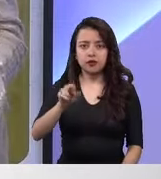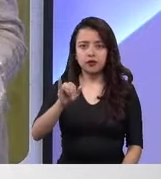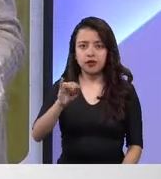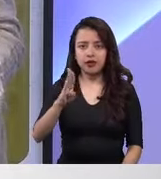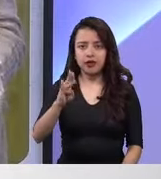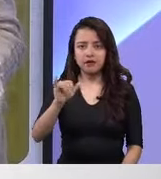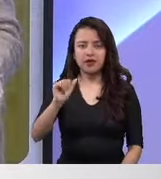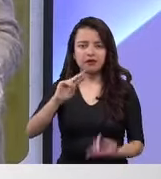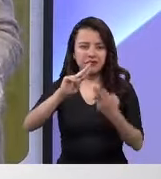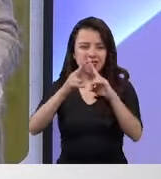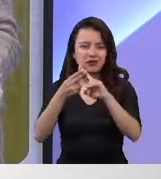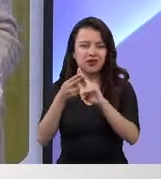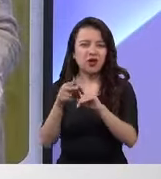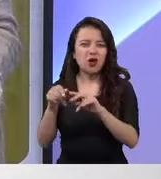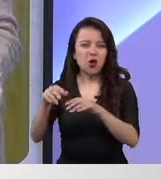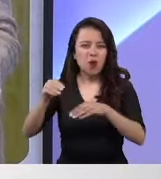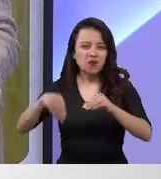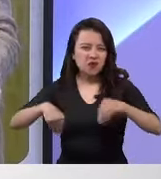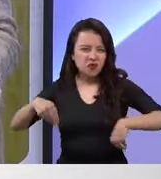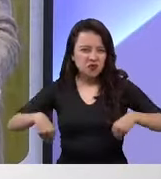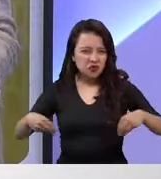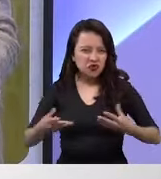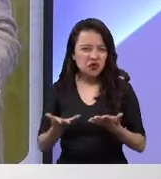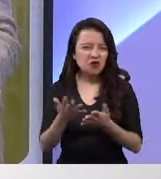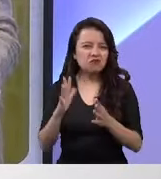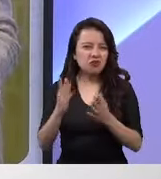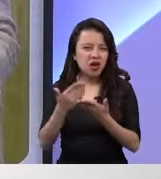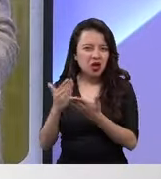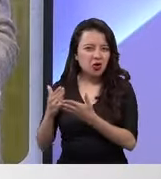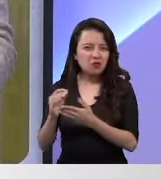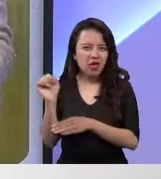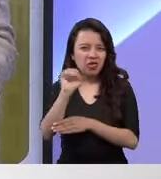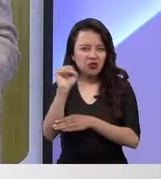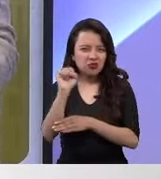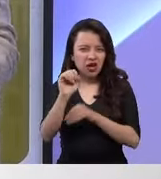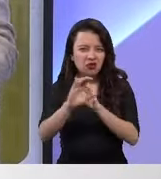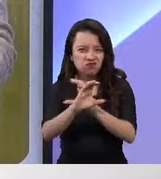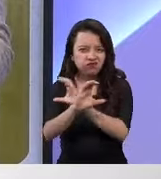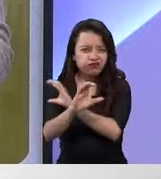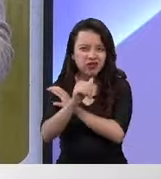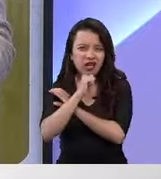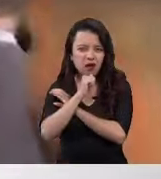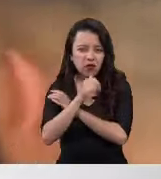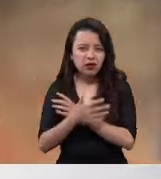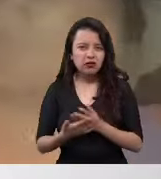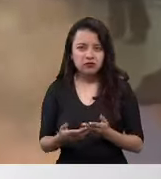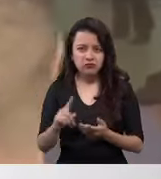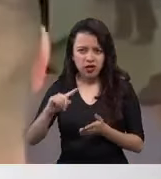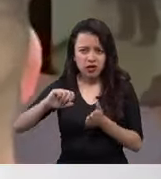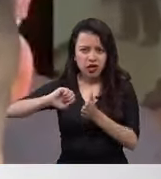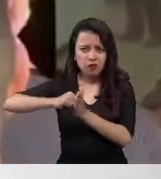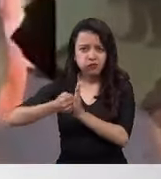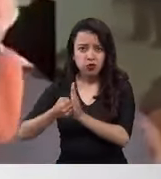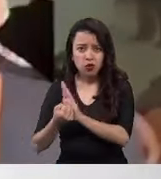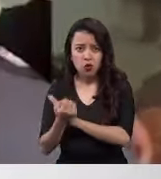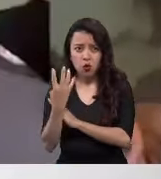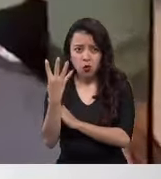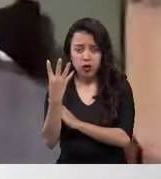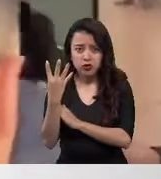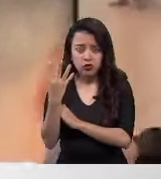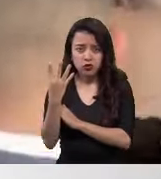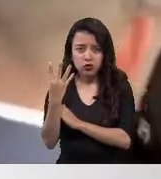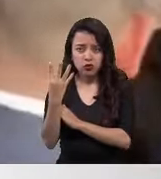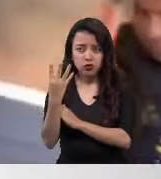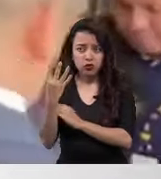los carrotanques, tiene secuestrados 231 mil millones de pesos. ¿Cómo es eso? Pues esa es la plata del